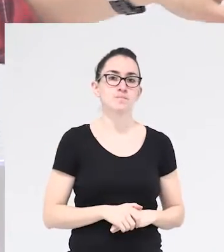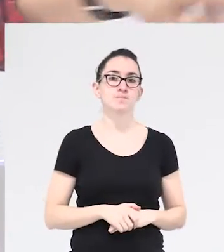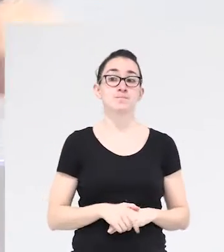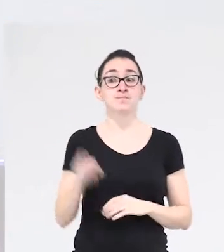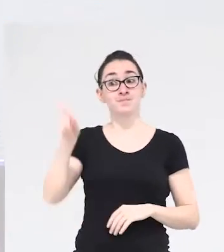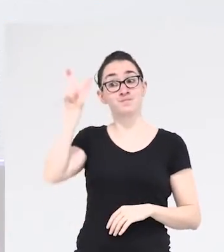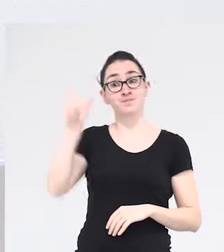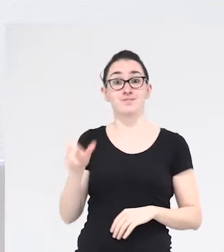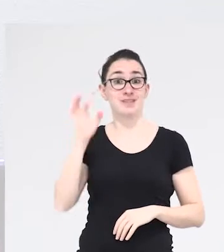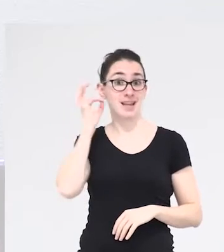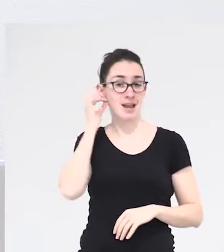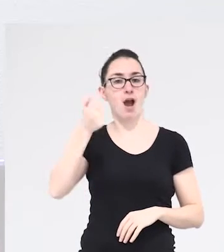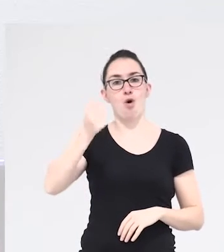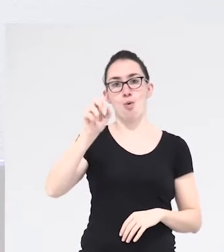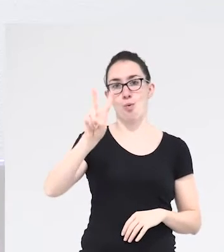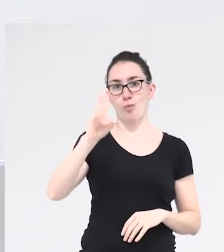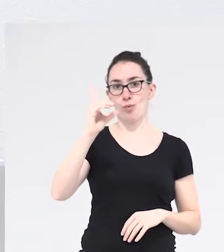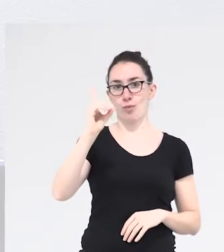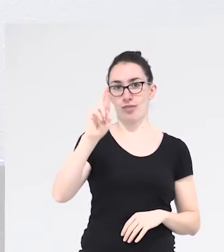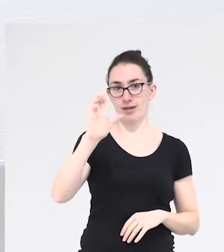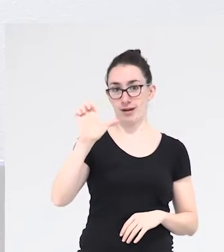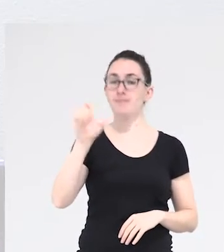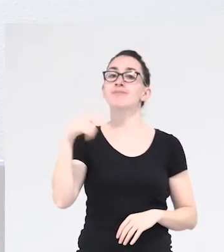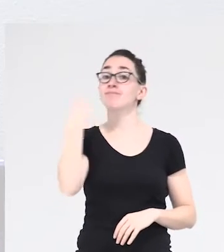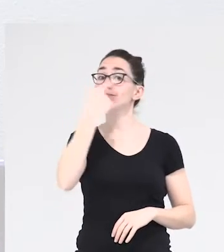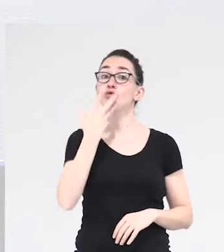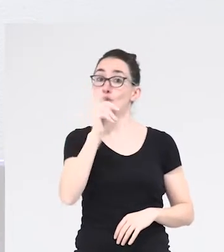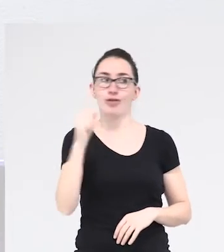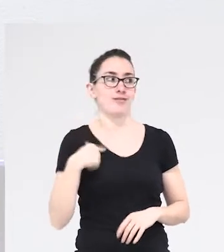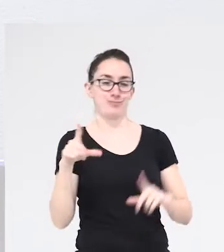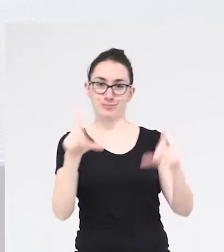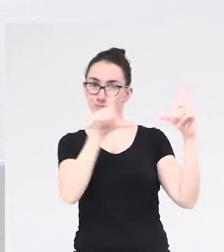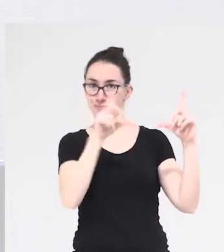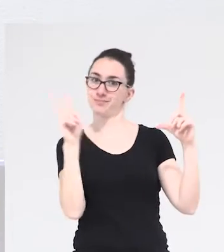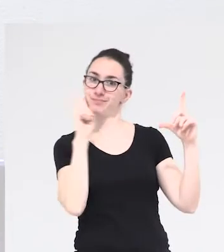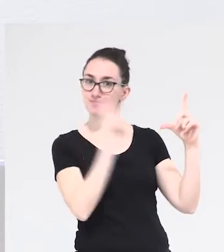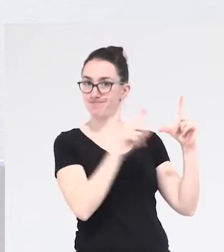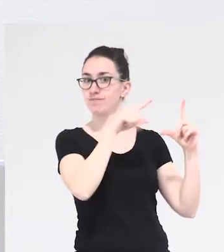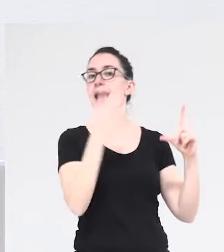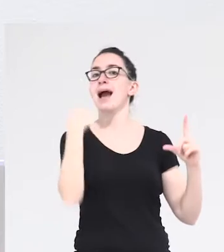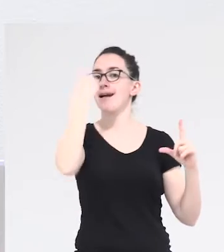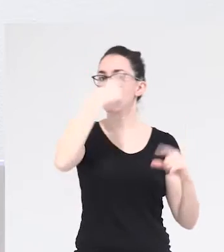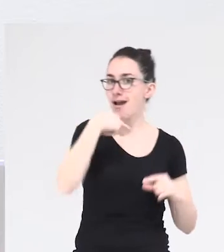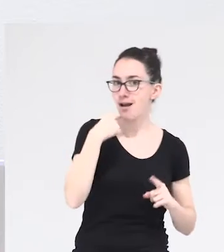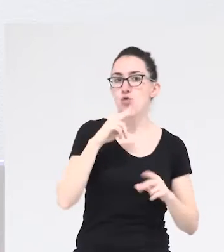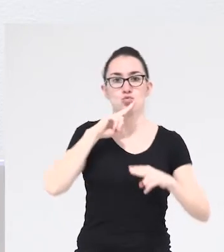Ella es Audre Lorde, ¿no? Y la pongo ahí para quienes no la conozcan, pongo ahí su cara y su